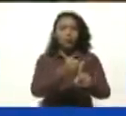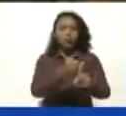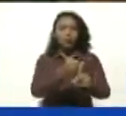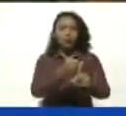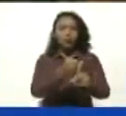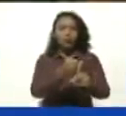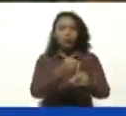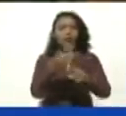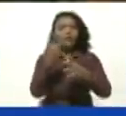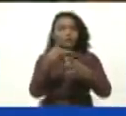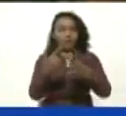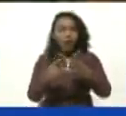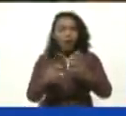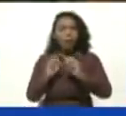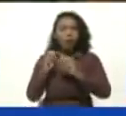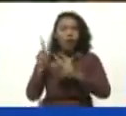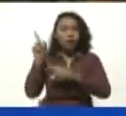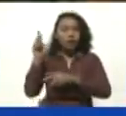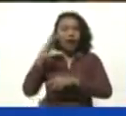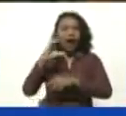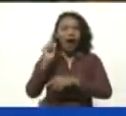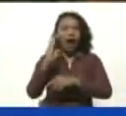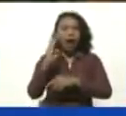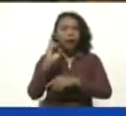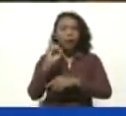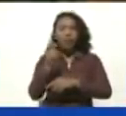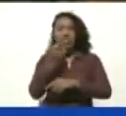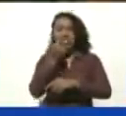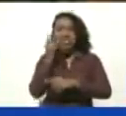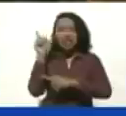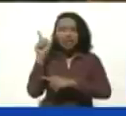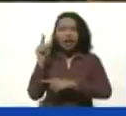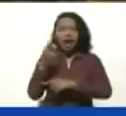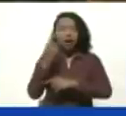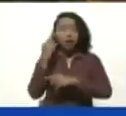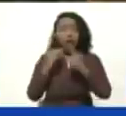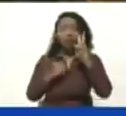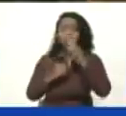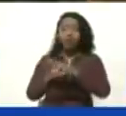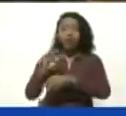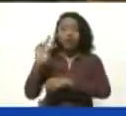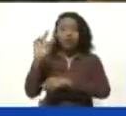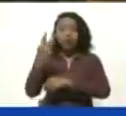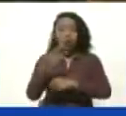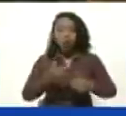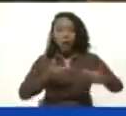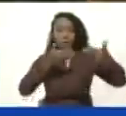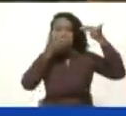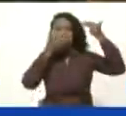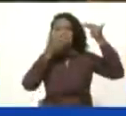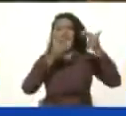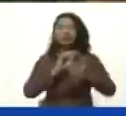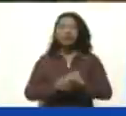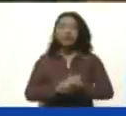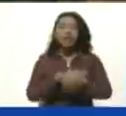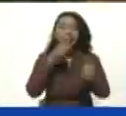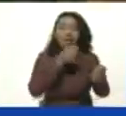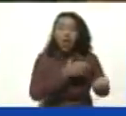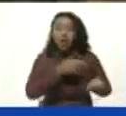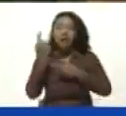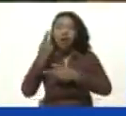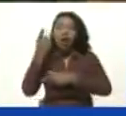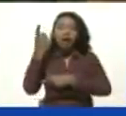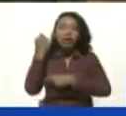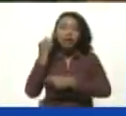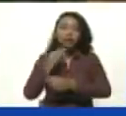en varias ocasiones en Cabo Verde. Y ayer se vio el segundo secuestro. Se lo llevaron ayer.